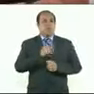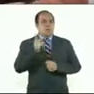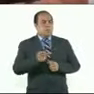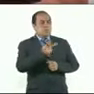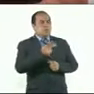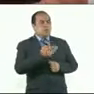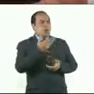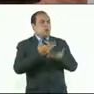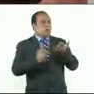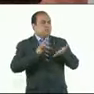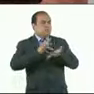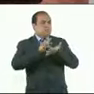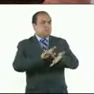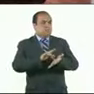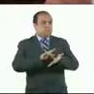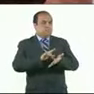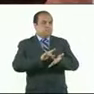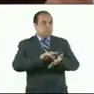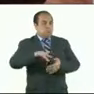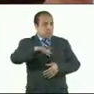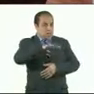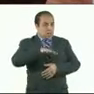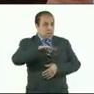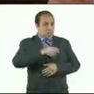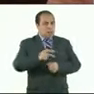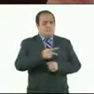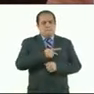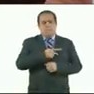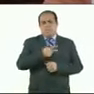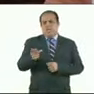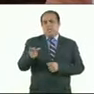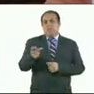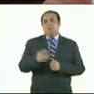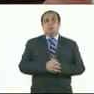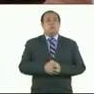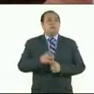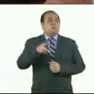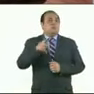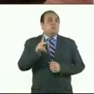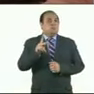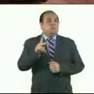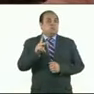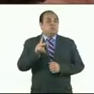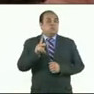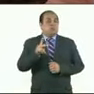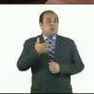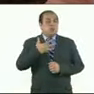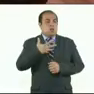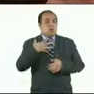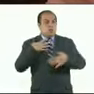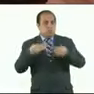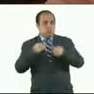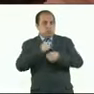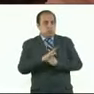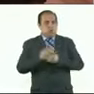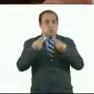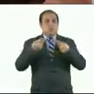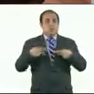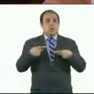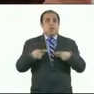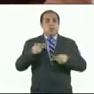se va a apoyar a zonas altamente marginadas. Sin embargo, bueno, a partir de la pandemia, mucha gente de la clase